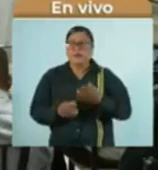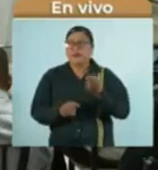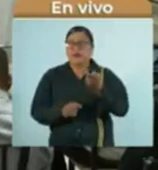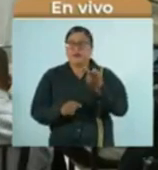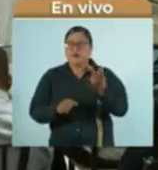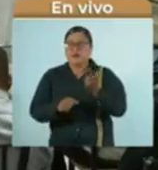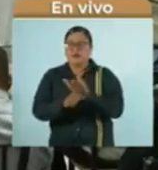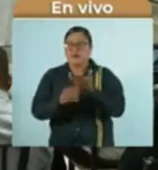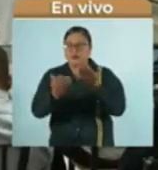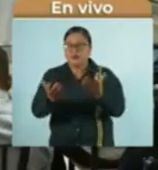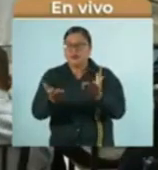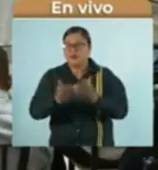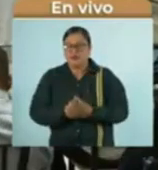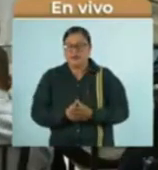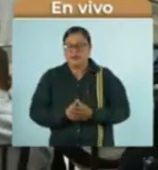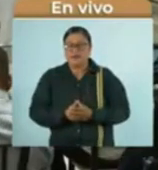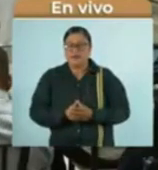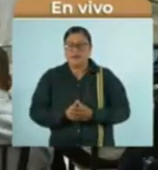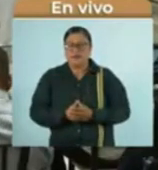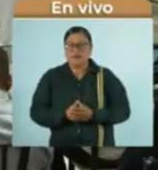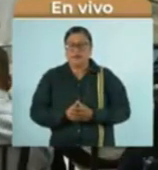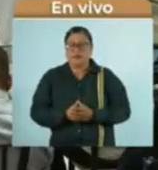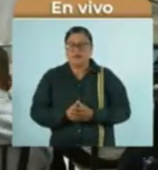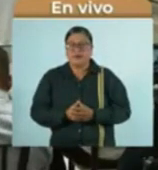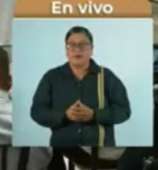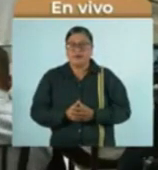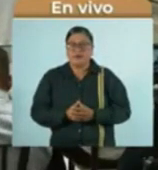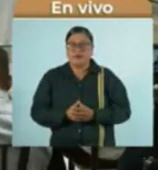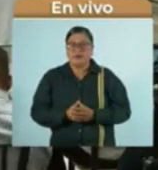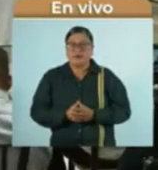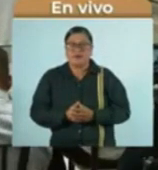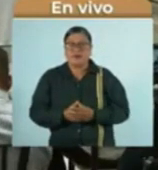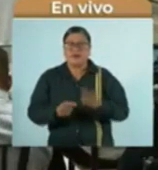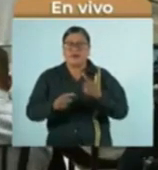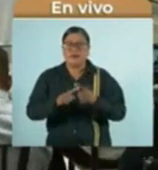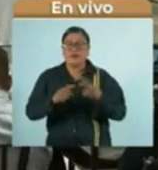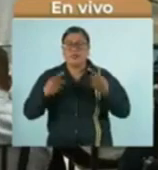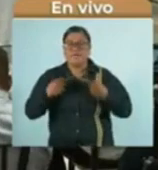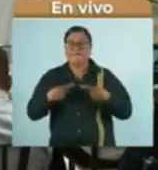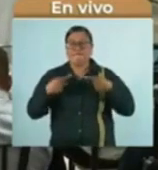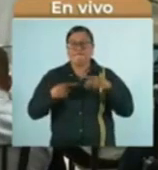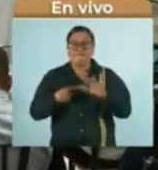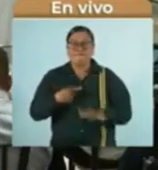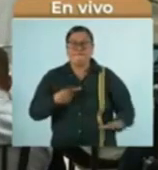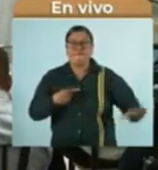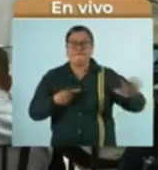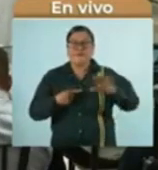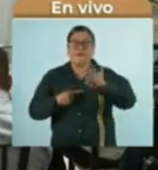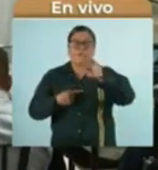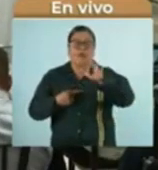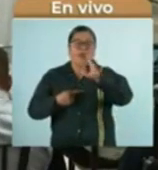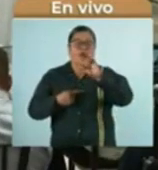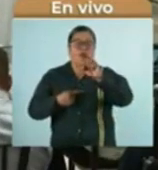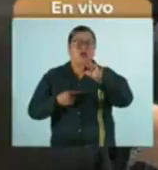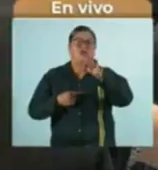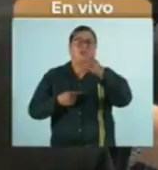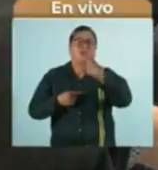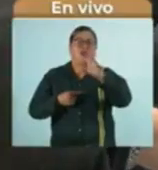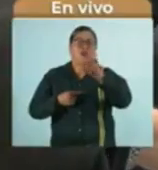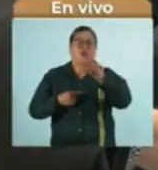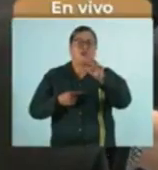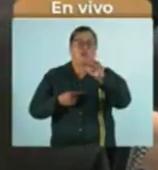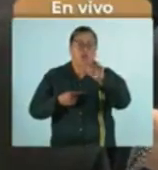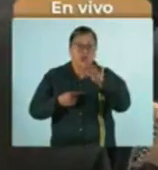que prevalece típicamente, bueno, pobladores de Bajos de Coyula, pues